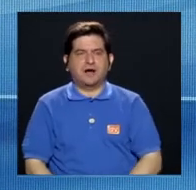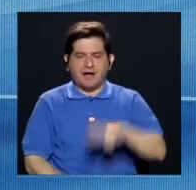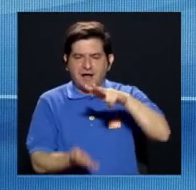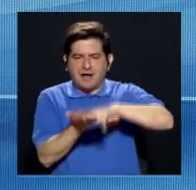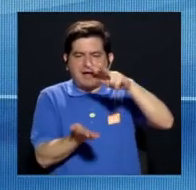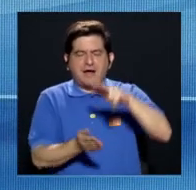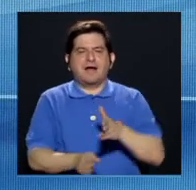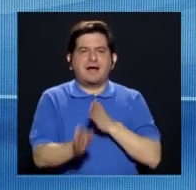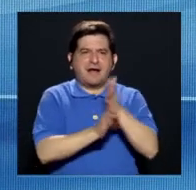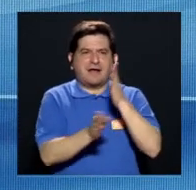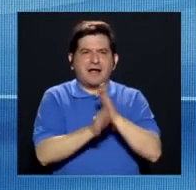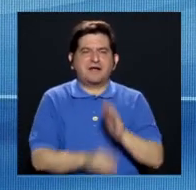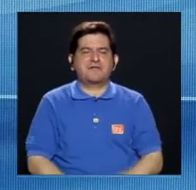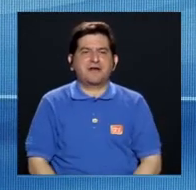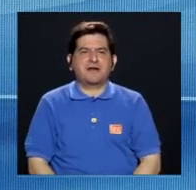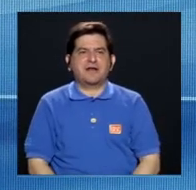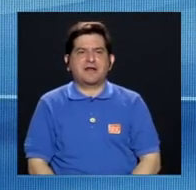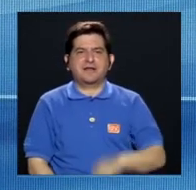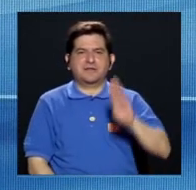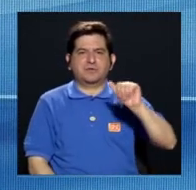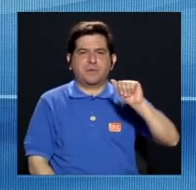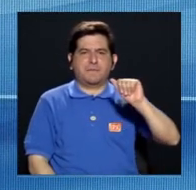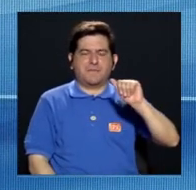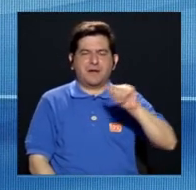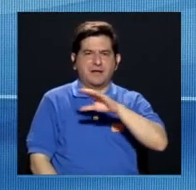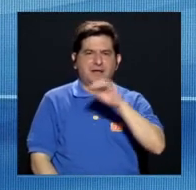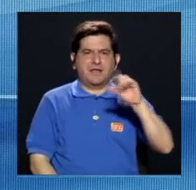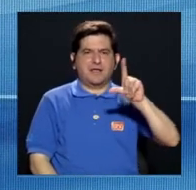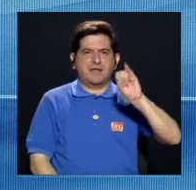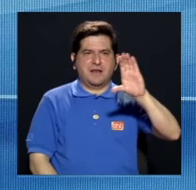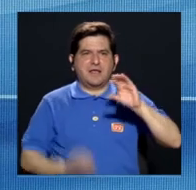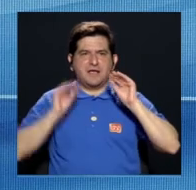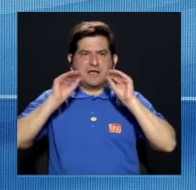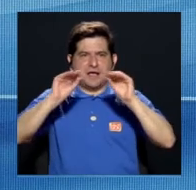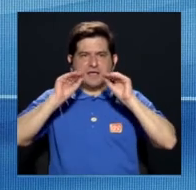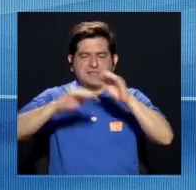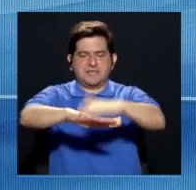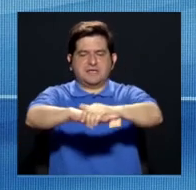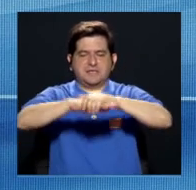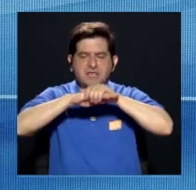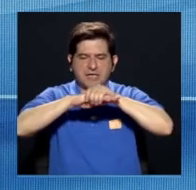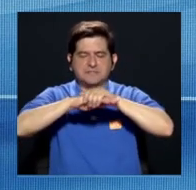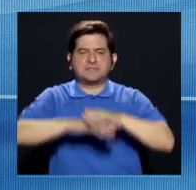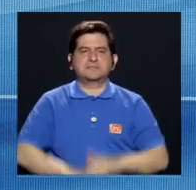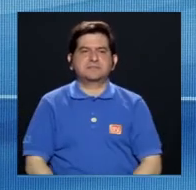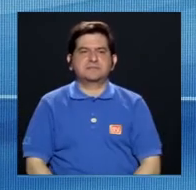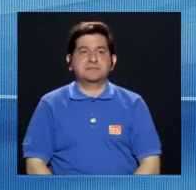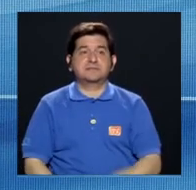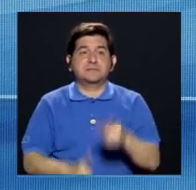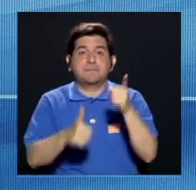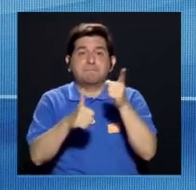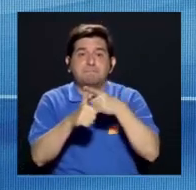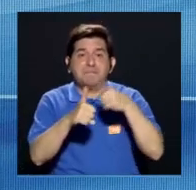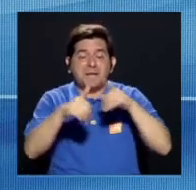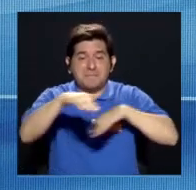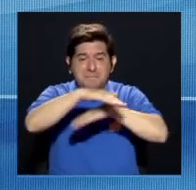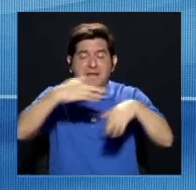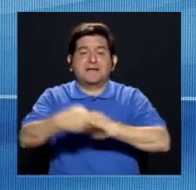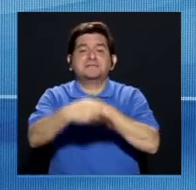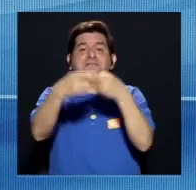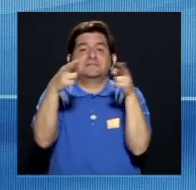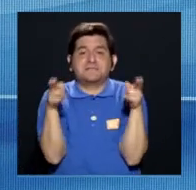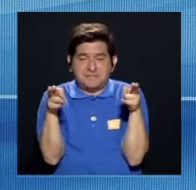la carrera de bachillerato y licenciatura de la enseñanza en inglés. Es la primera sede